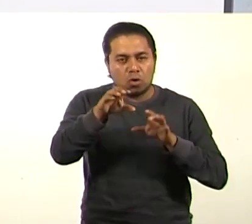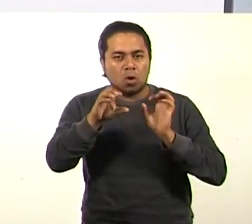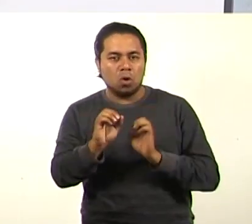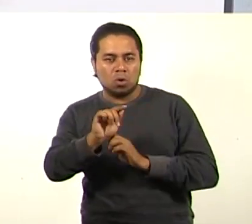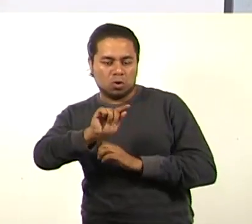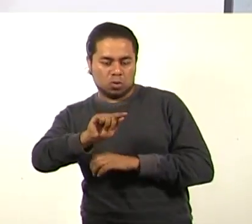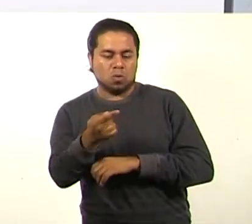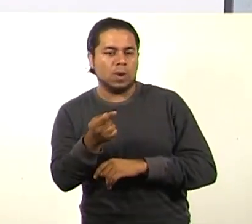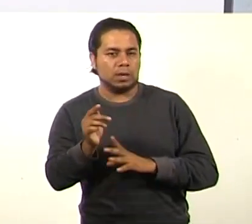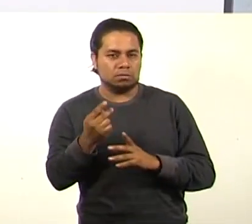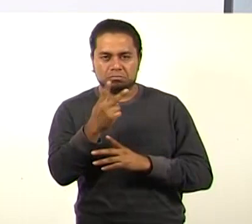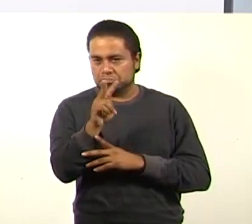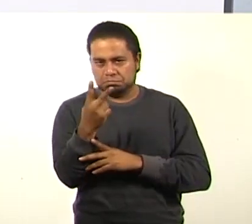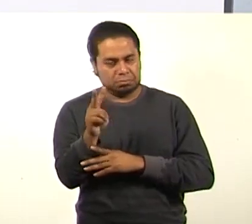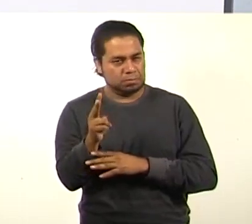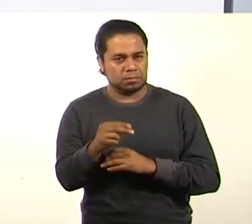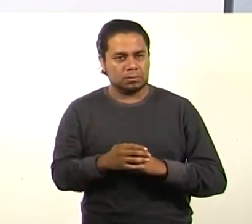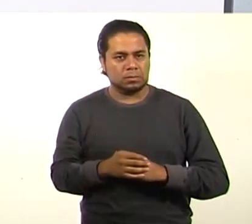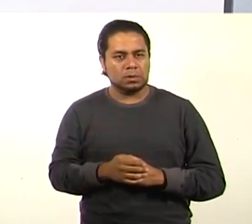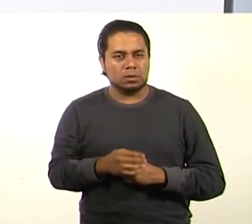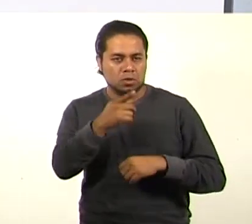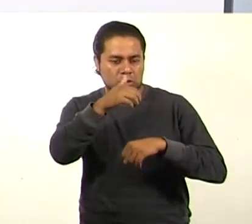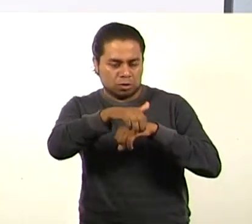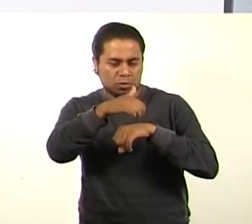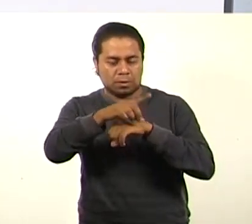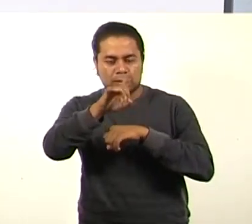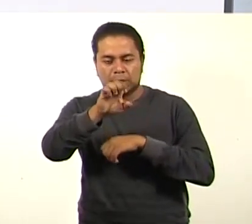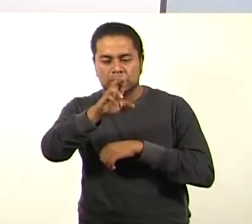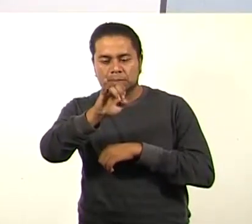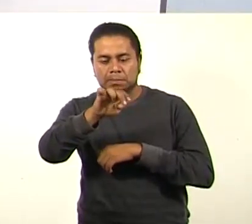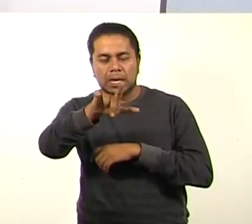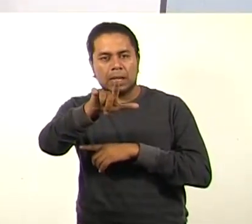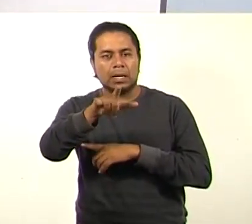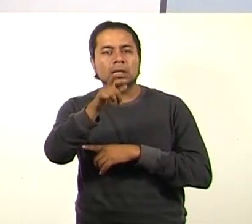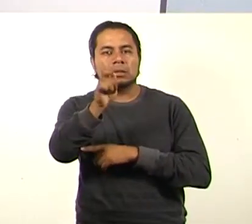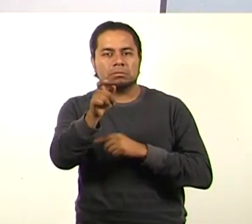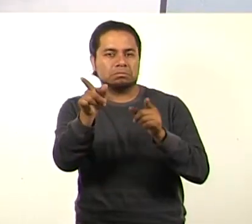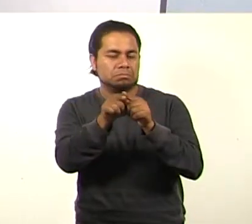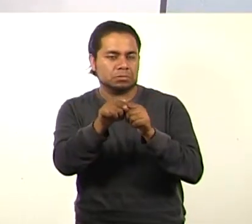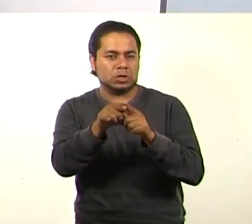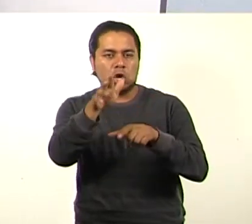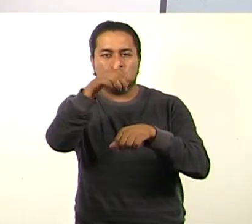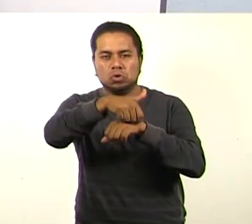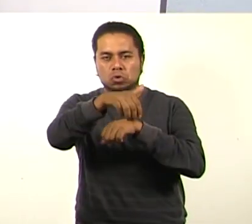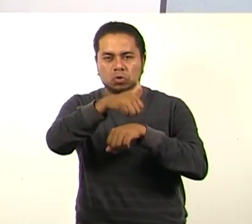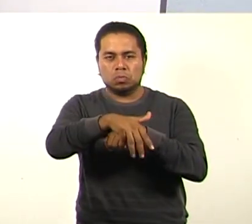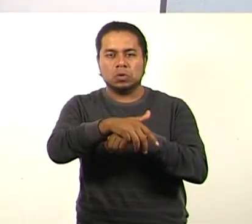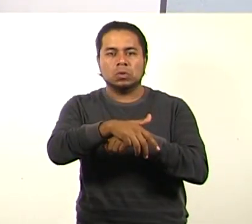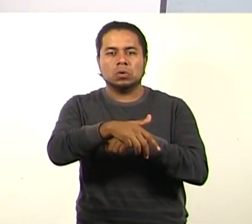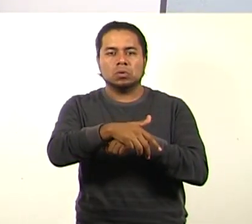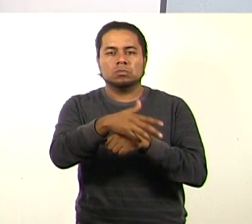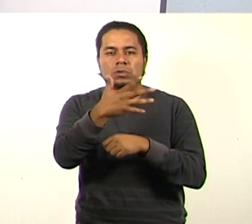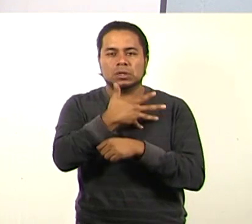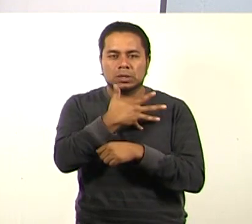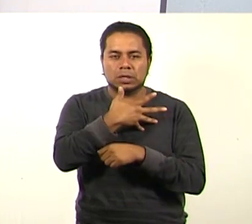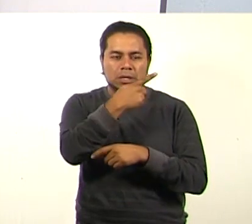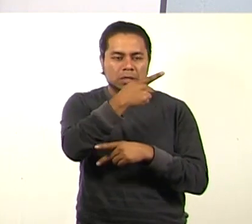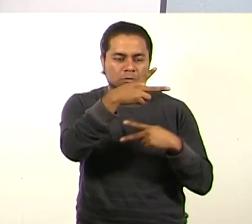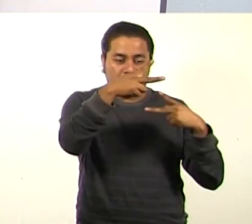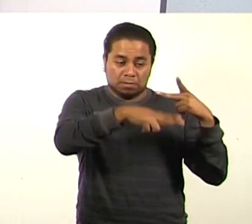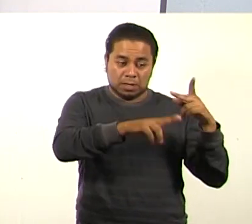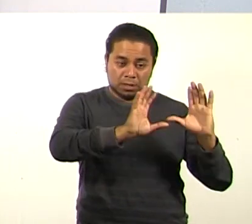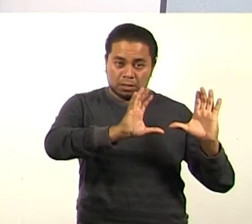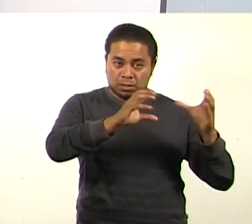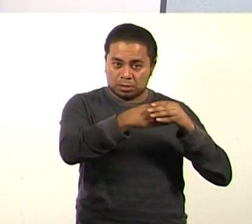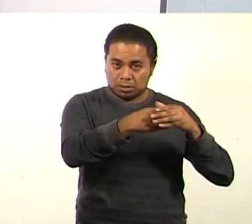coma, ¿sí? Un número decimal es simplemente un número que consta de una parte